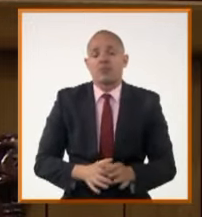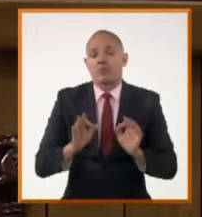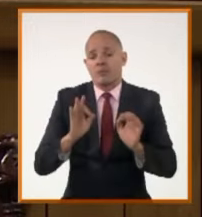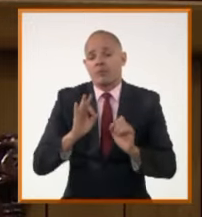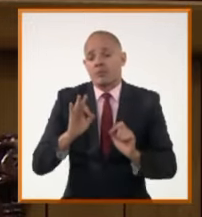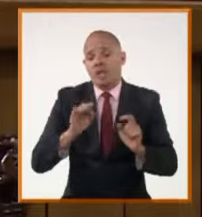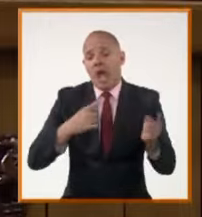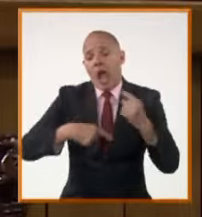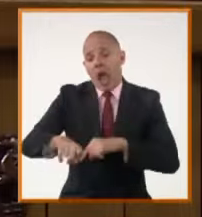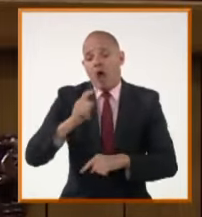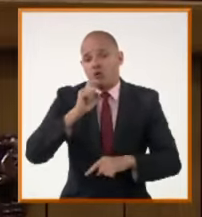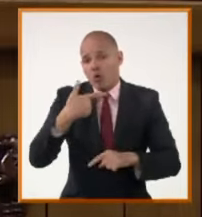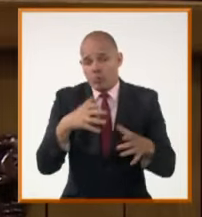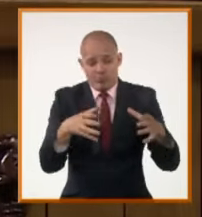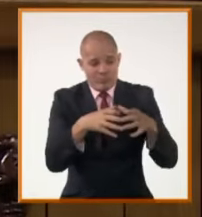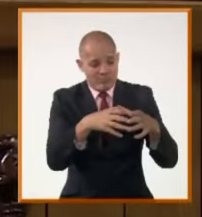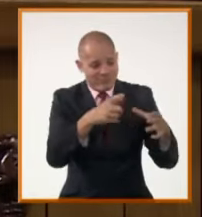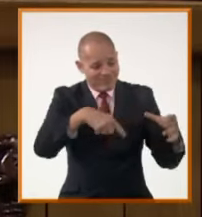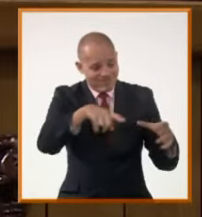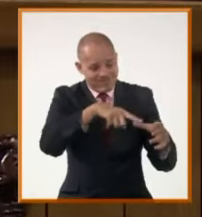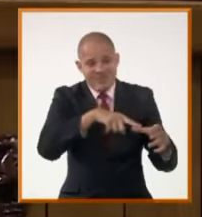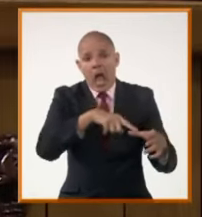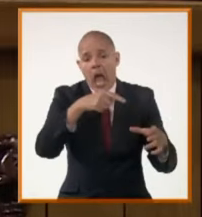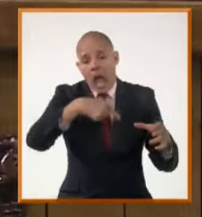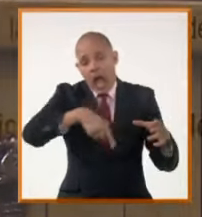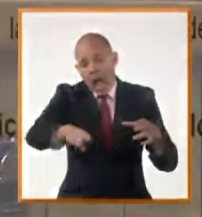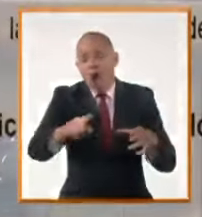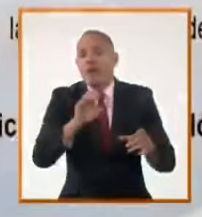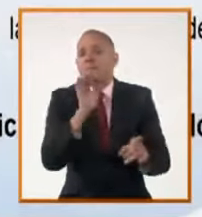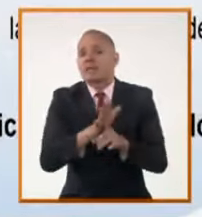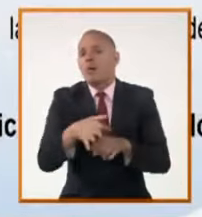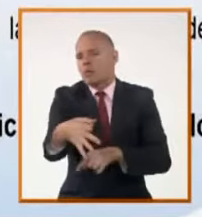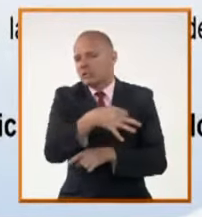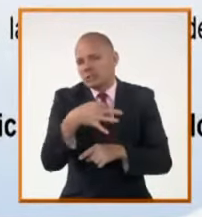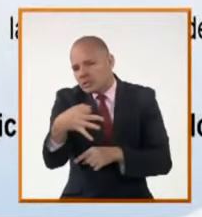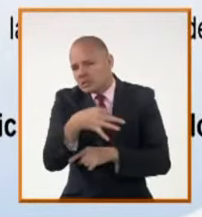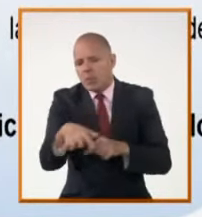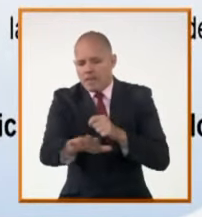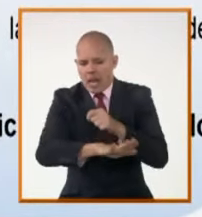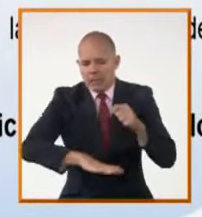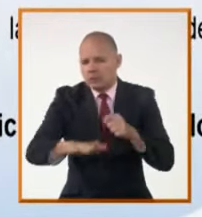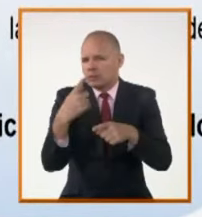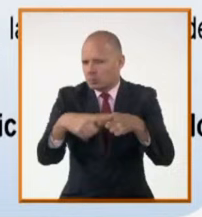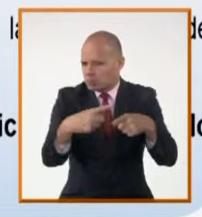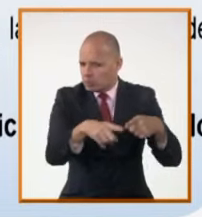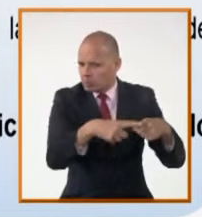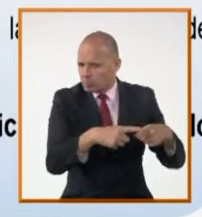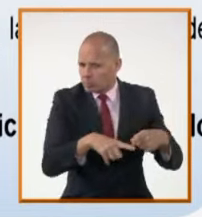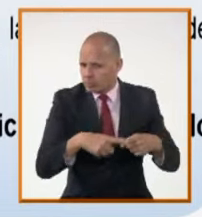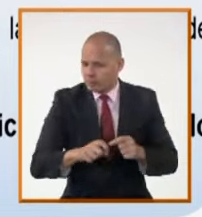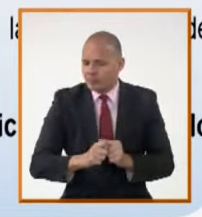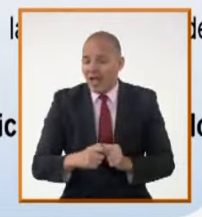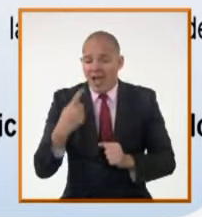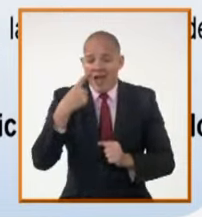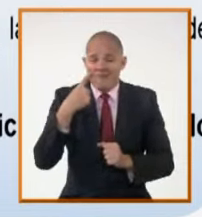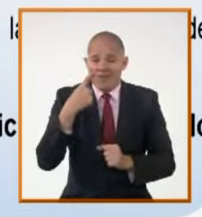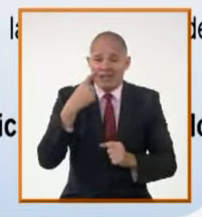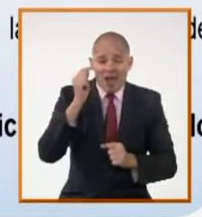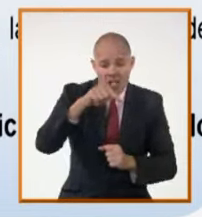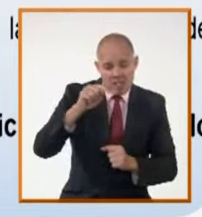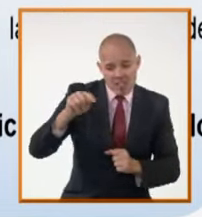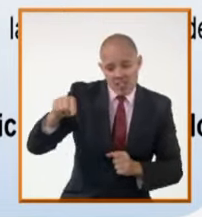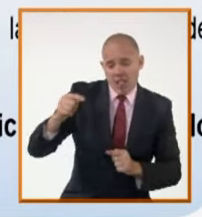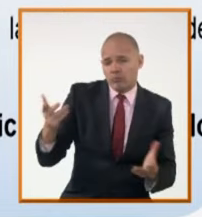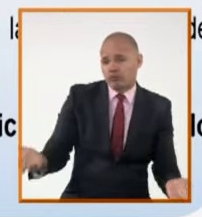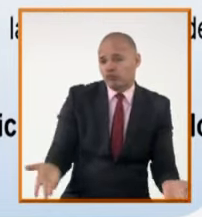aprobación de las MIPYMES, entre otras más, hay que actualizar las estrategias de desarrollo territorial, avanzar en el proceso